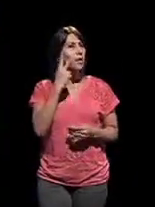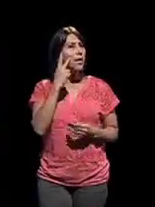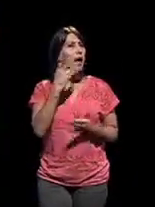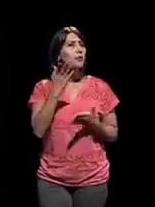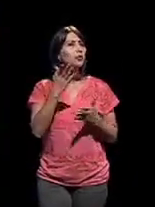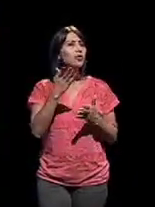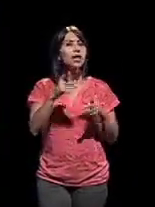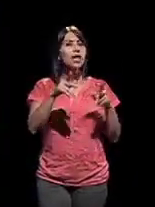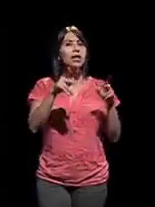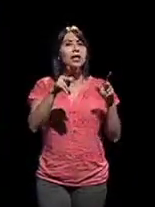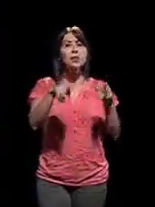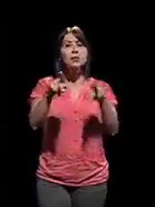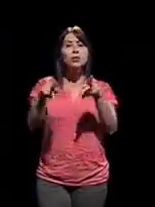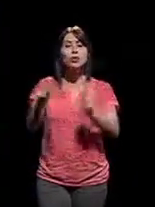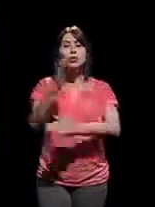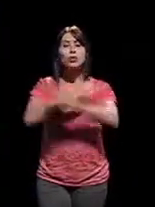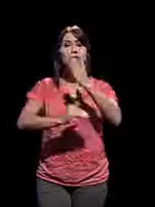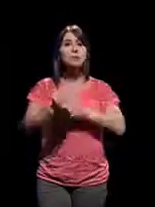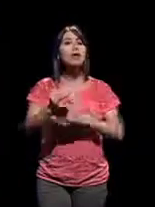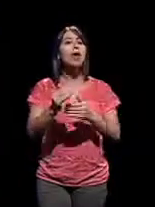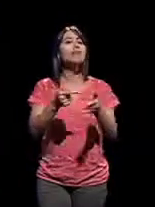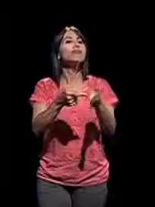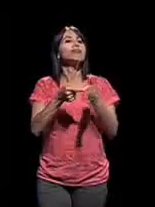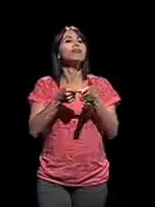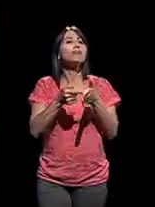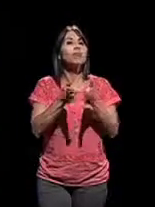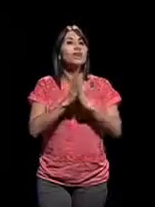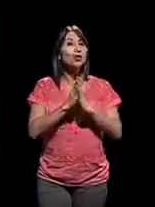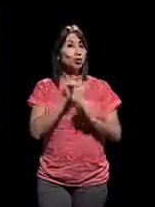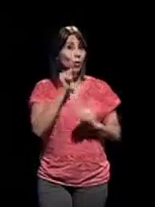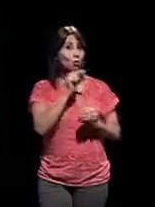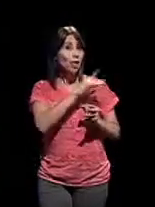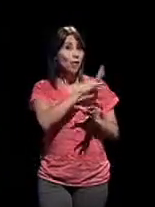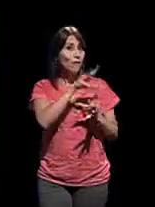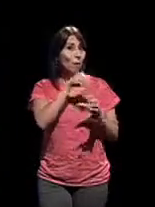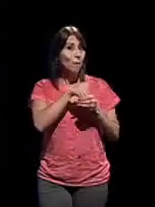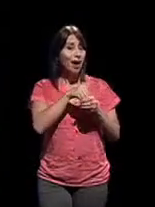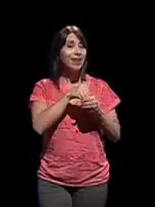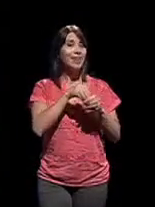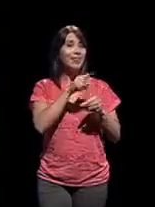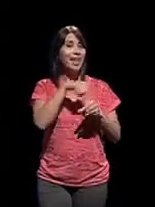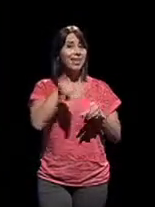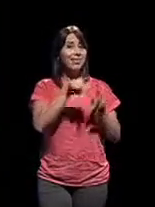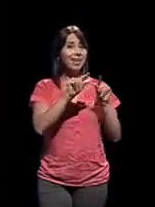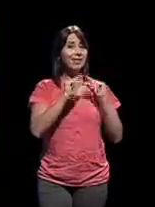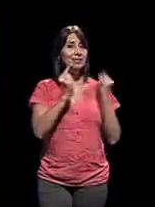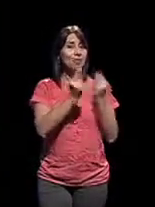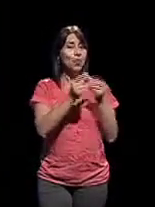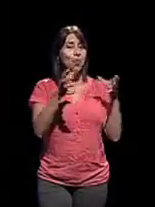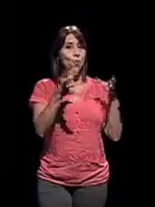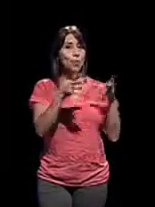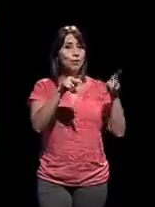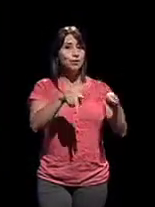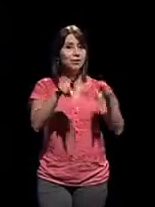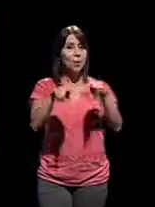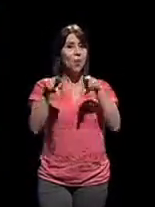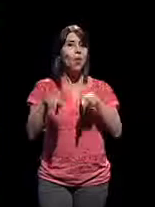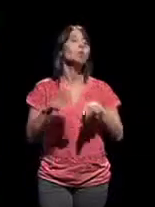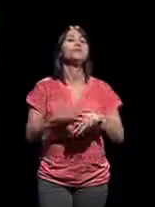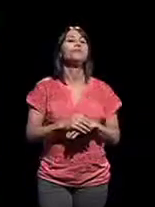Erika, veíamos algunas de las peticiones principales del colectivo con discapacidad. Usted forma parte, ¿verdad?, de este grupo de